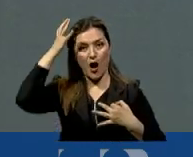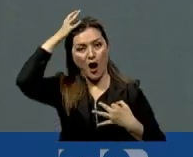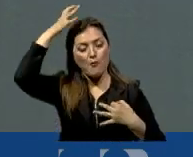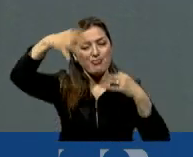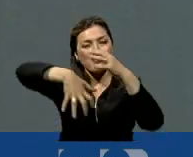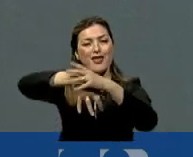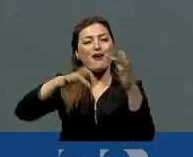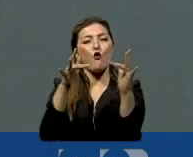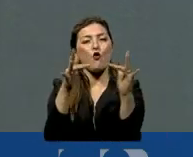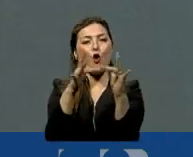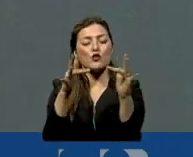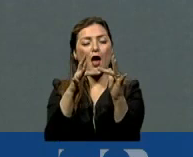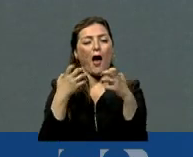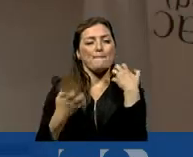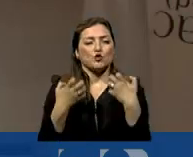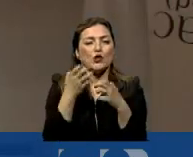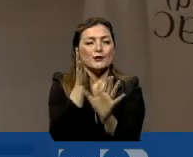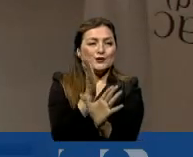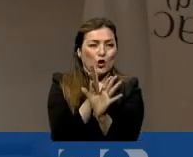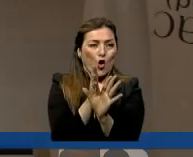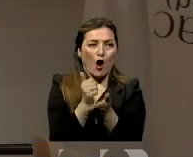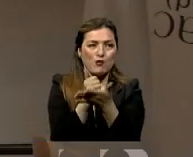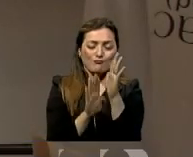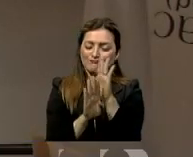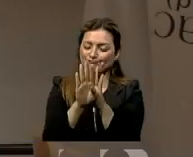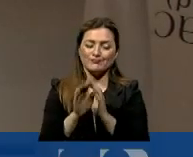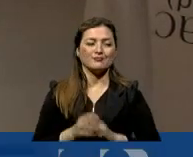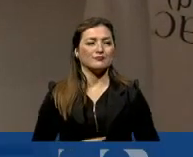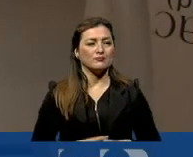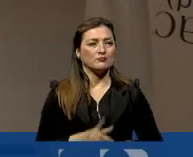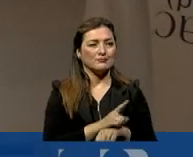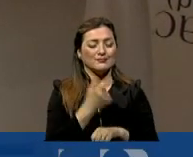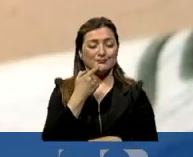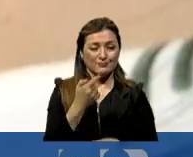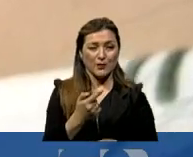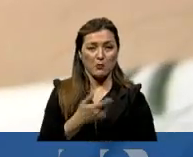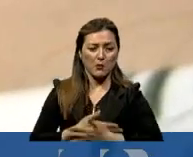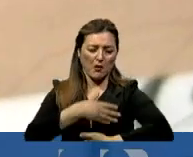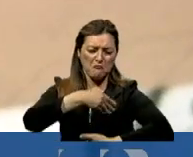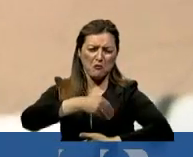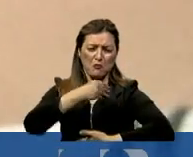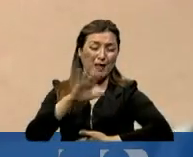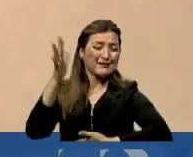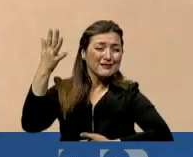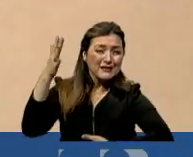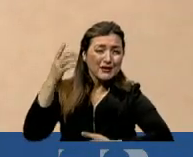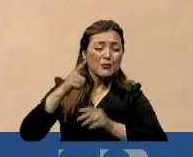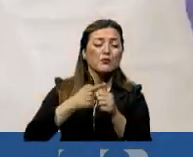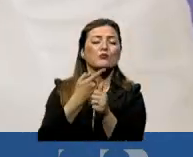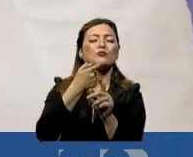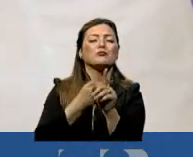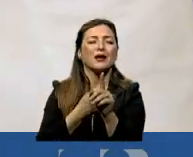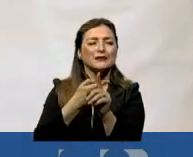emocional y psicológico para el niño además el médico señala que si un niño no ingiere leche materna en sus primeros meses de vida